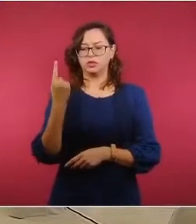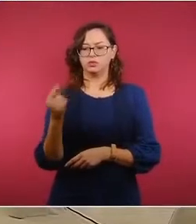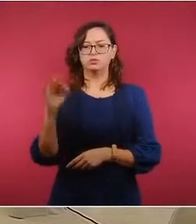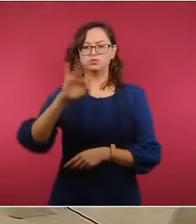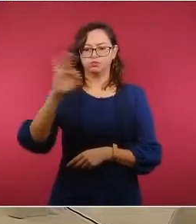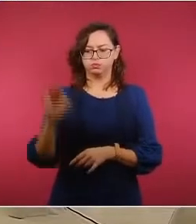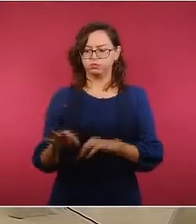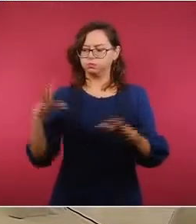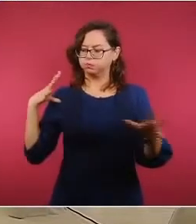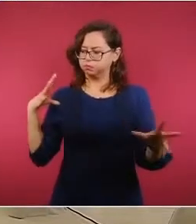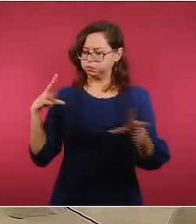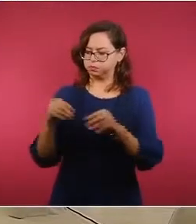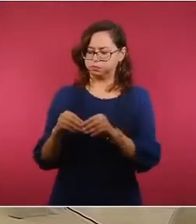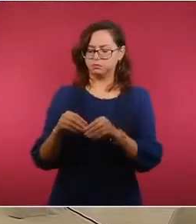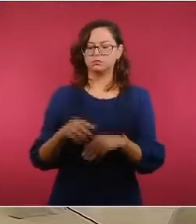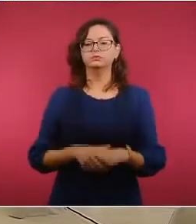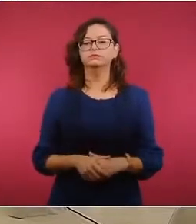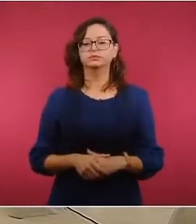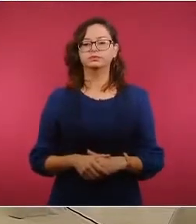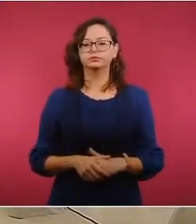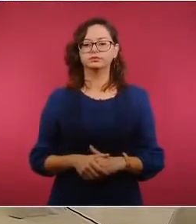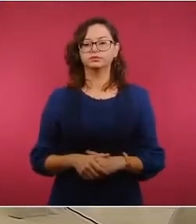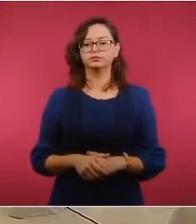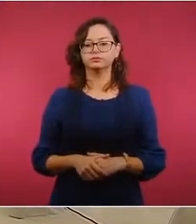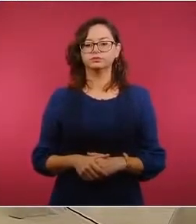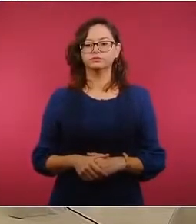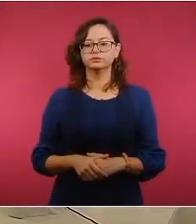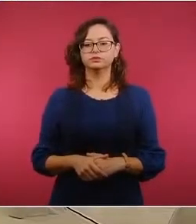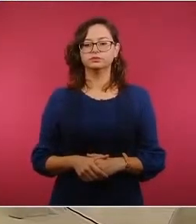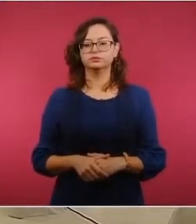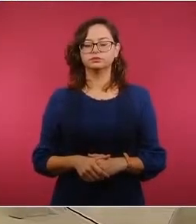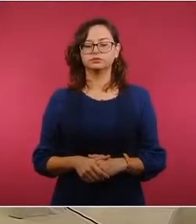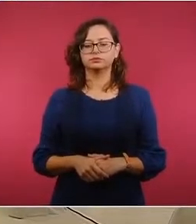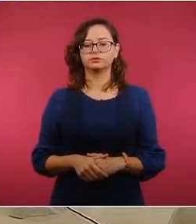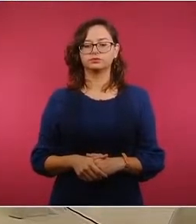25.51% del total disponible. La siguiente, por favor.